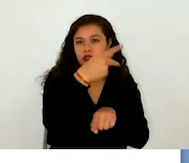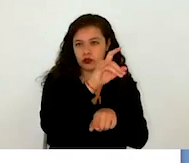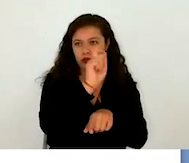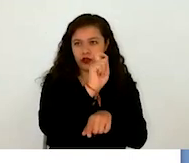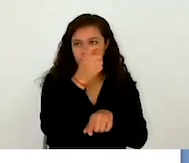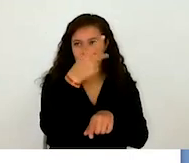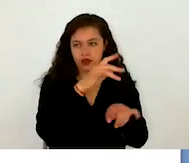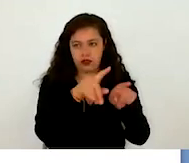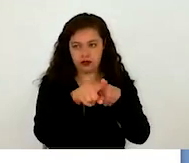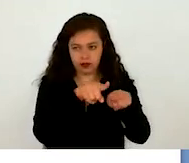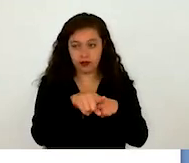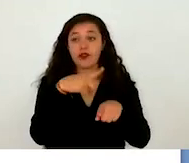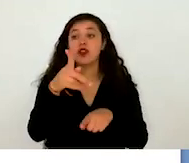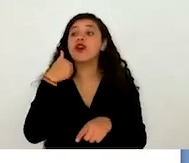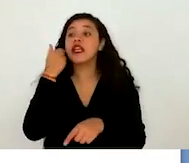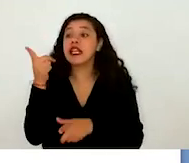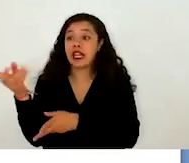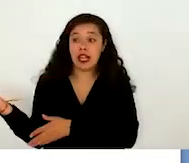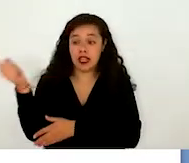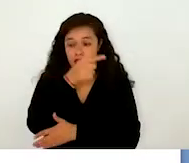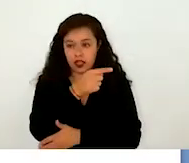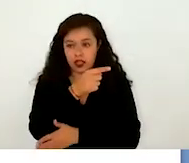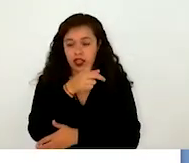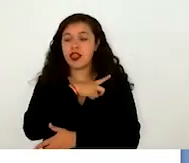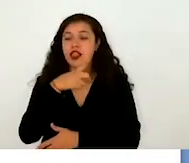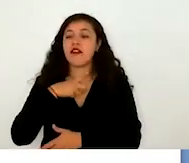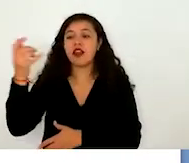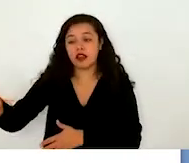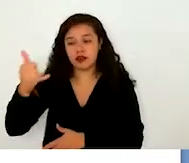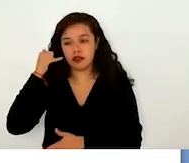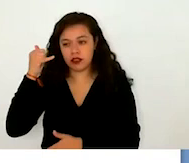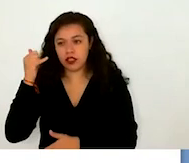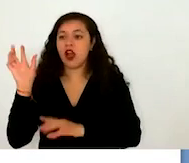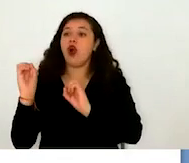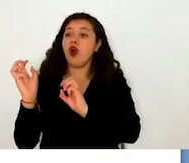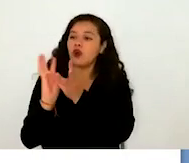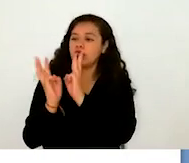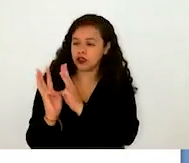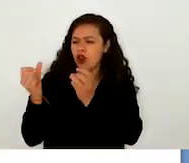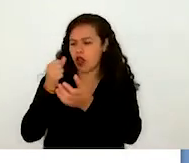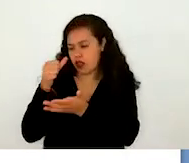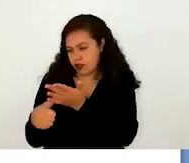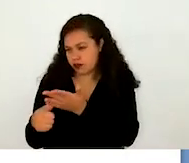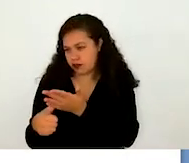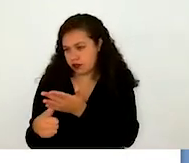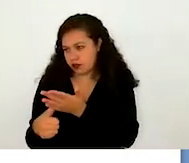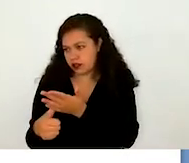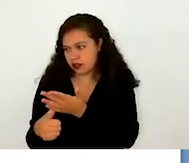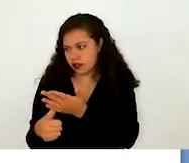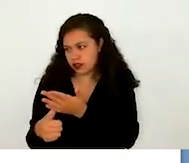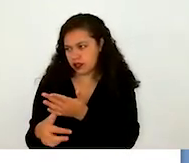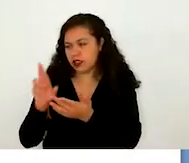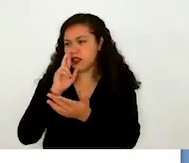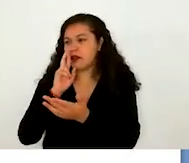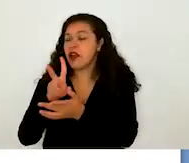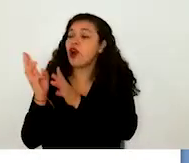y que si quería ir le hablara por teléfono o whatsapp o carta preferentemente acá es